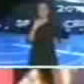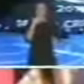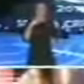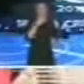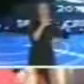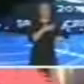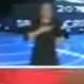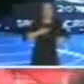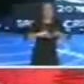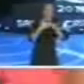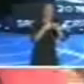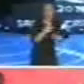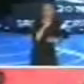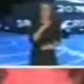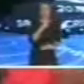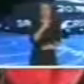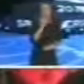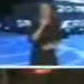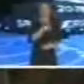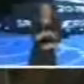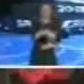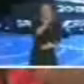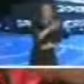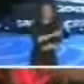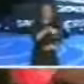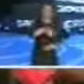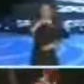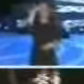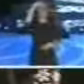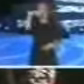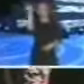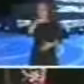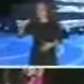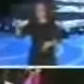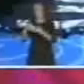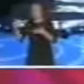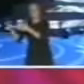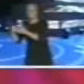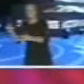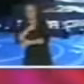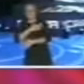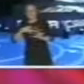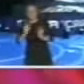elijas, sabiendo que son miles que tu cuerpo espera ya.